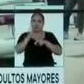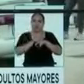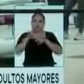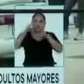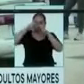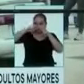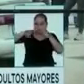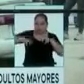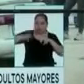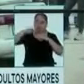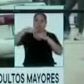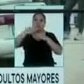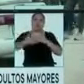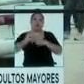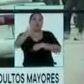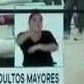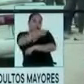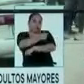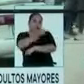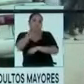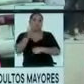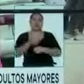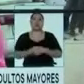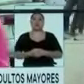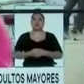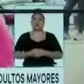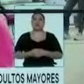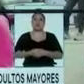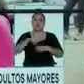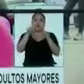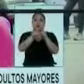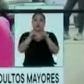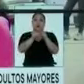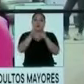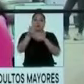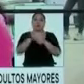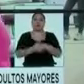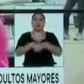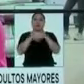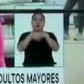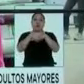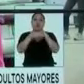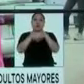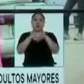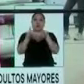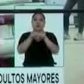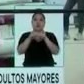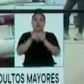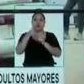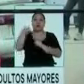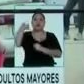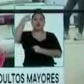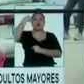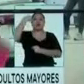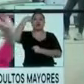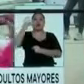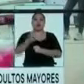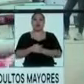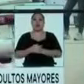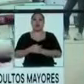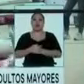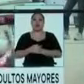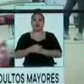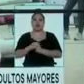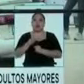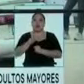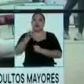Fácil en el Perú. Se hace. Ya deberían estar vacunados. Nadie debería estar ahorita asustado por el papá o por la